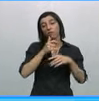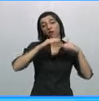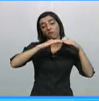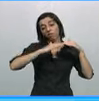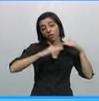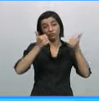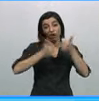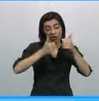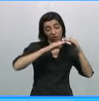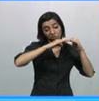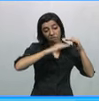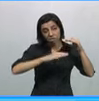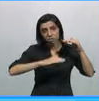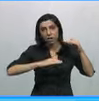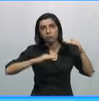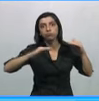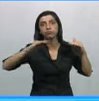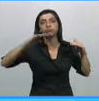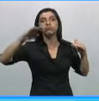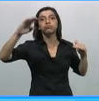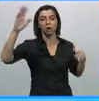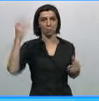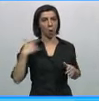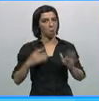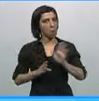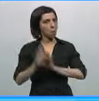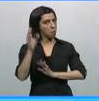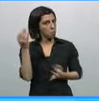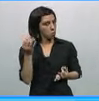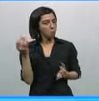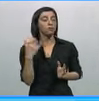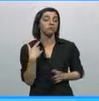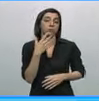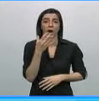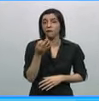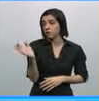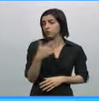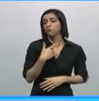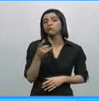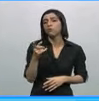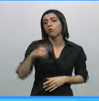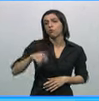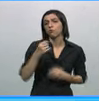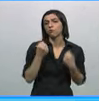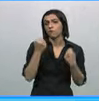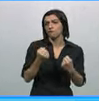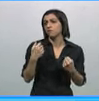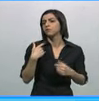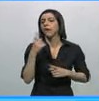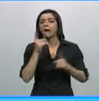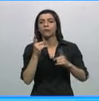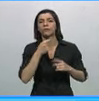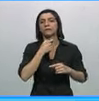el torneo. Y como te decía antes, todos están peleando por algo. El que no está peleando para tratar de entrar a la